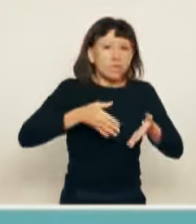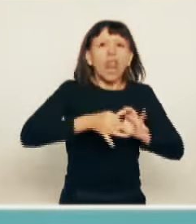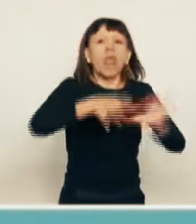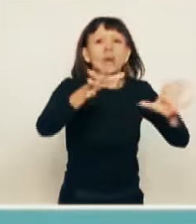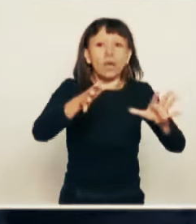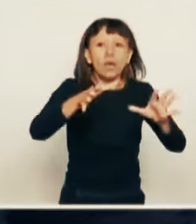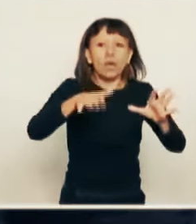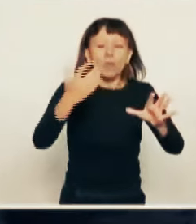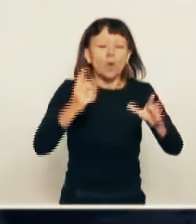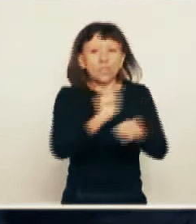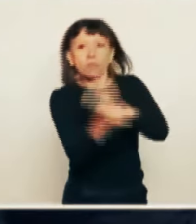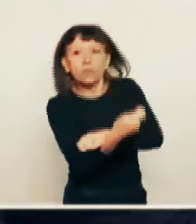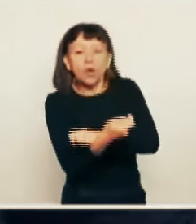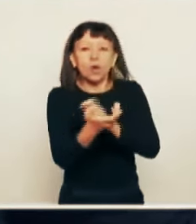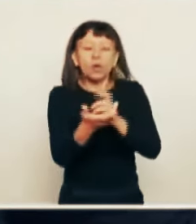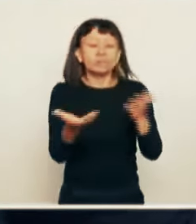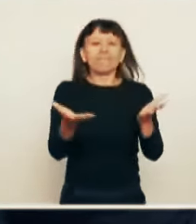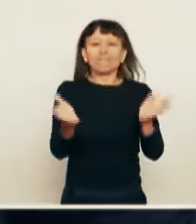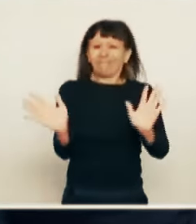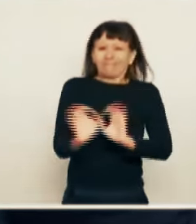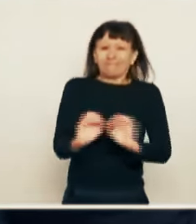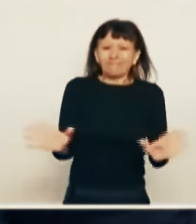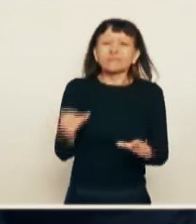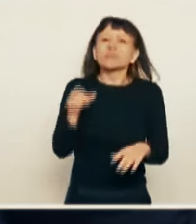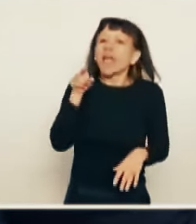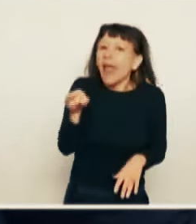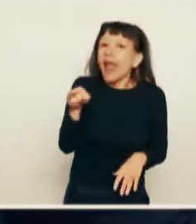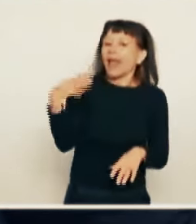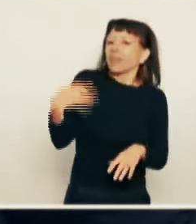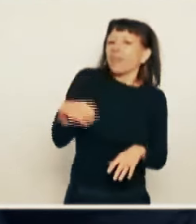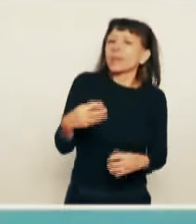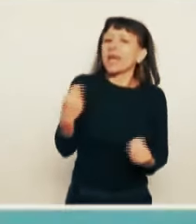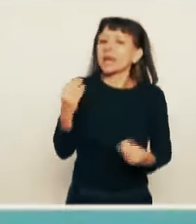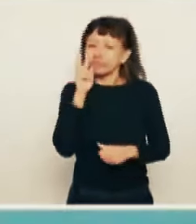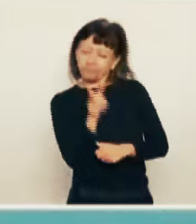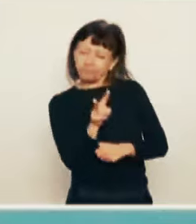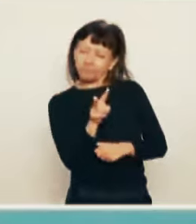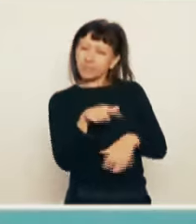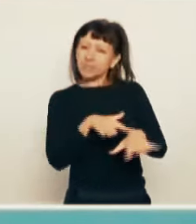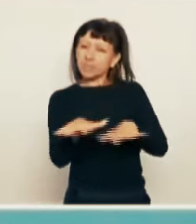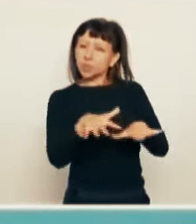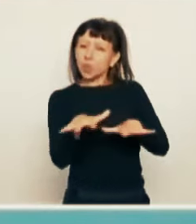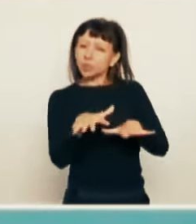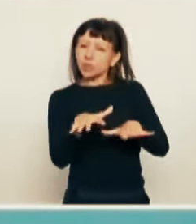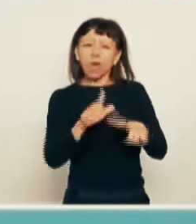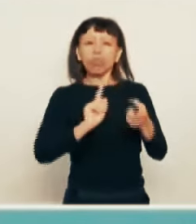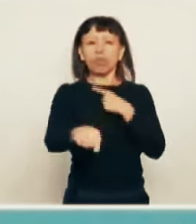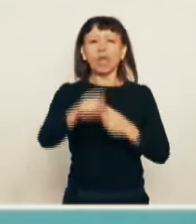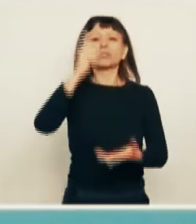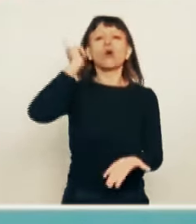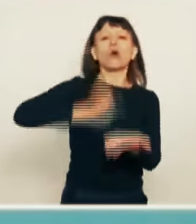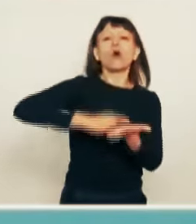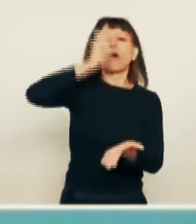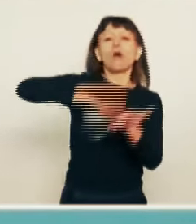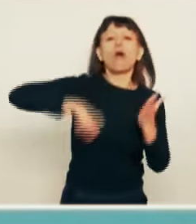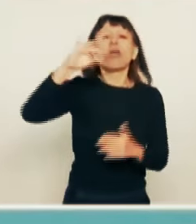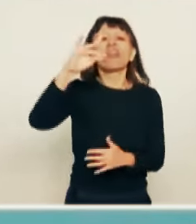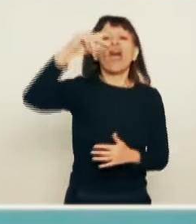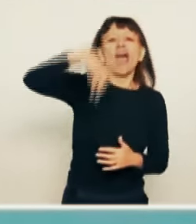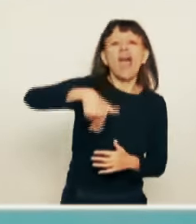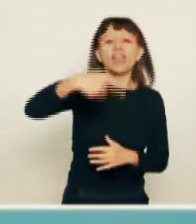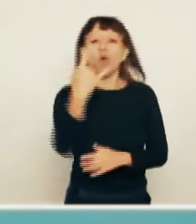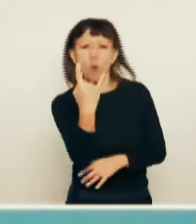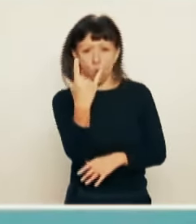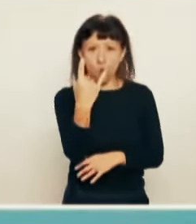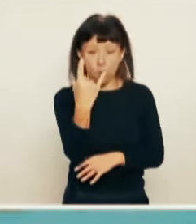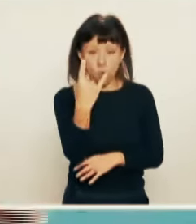hecho es, al haber advertido lo que estaba pasando, dejar sin efecto con un DNU la parte pertinente de